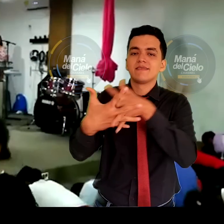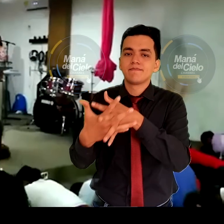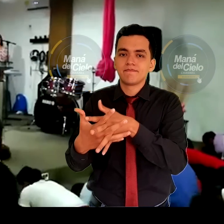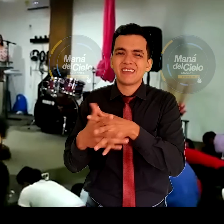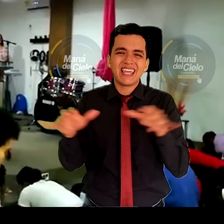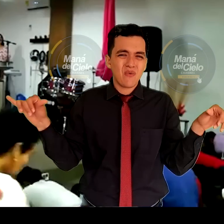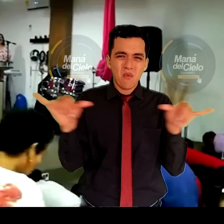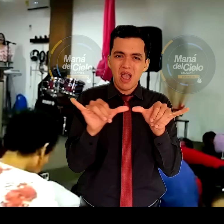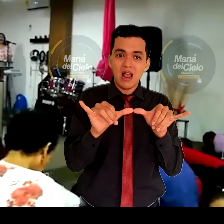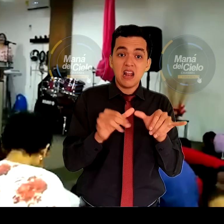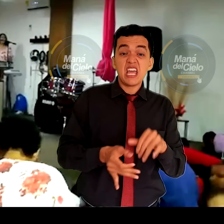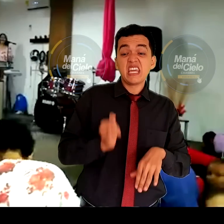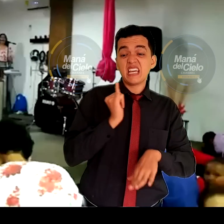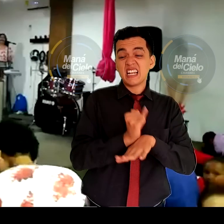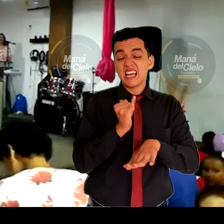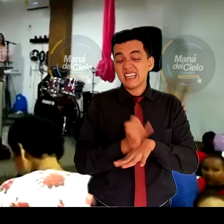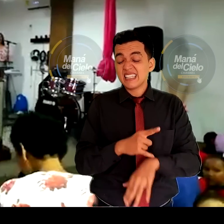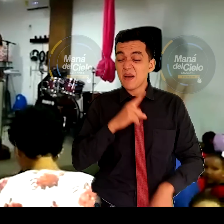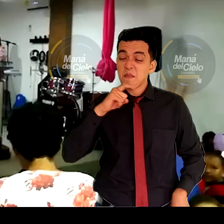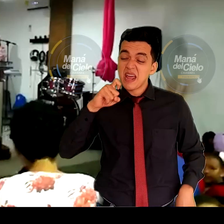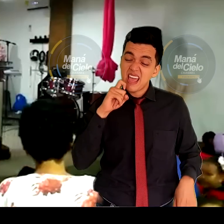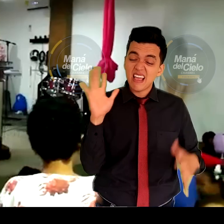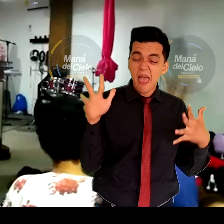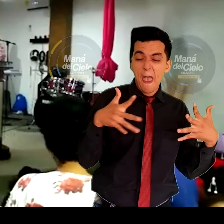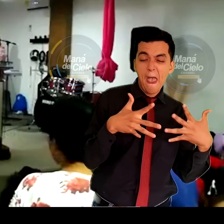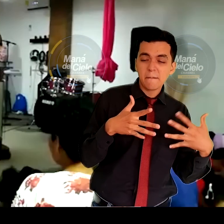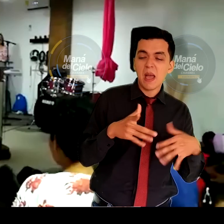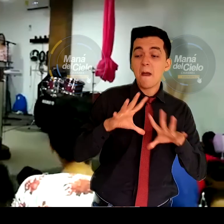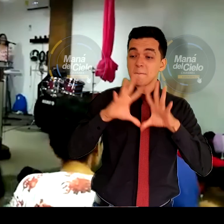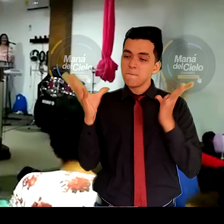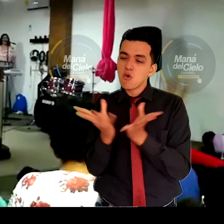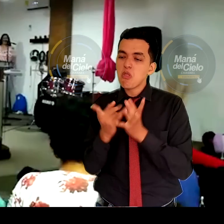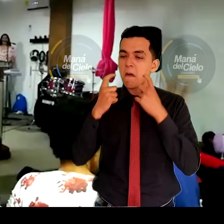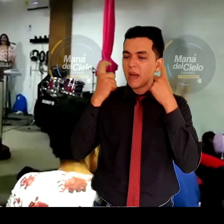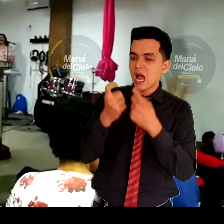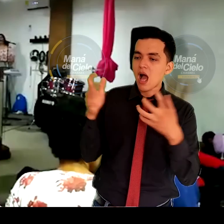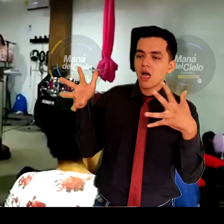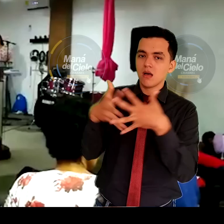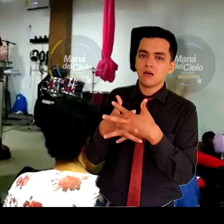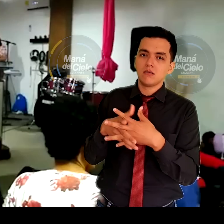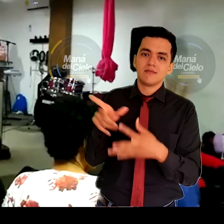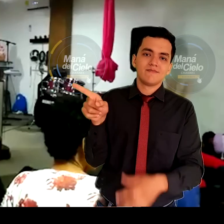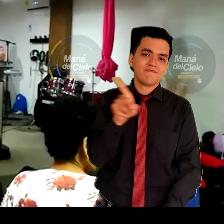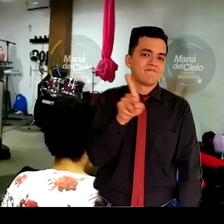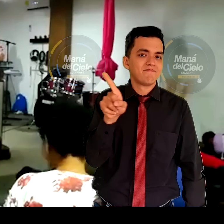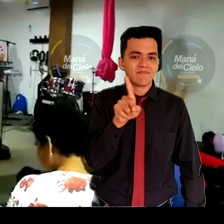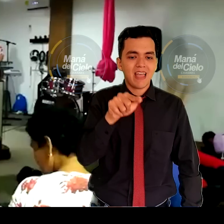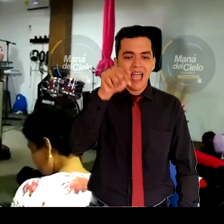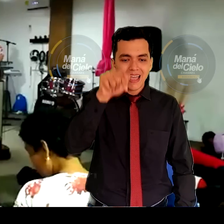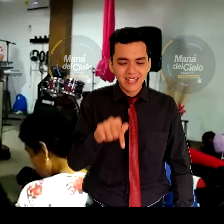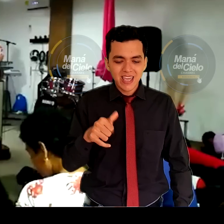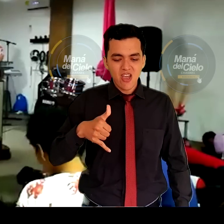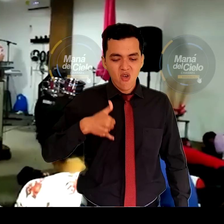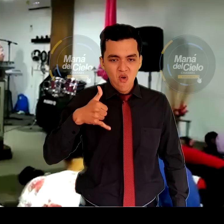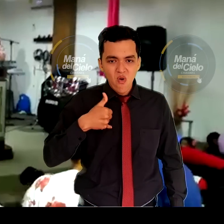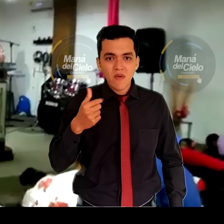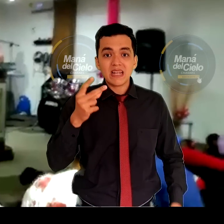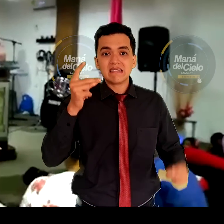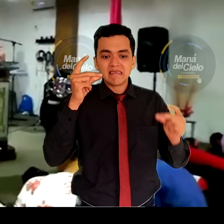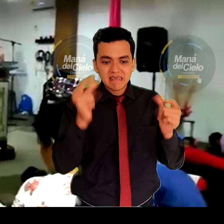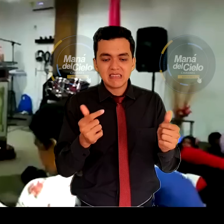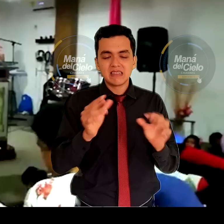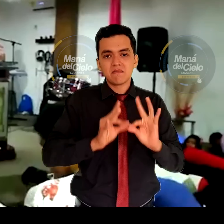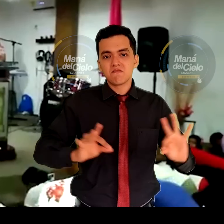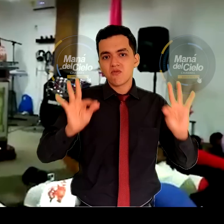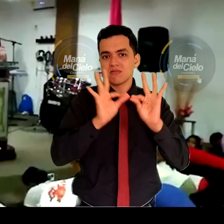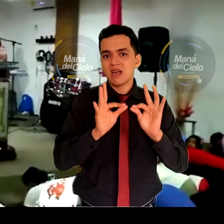hermanos, que han caído en la religiosidad. Hay cristianos que han caído en un círculo vicioso. Vienen al culto, pero no pasa nada en sus vidas. Dios quiere esta noche